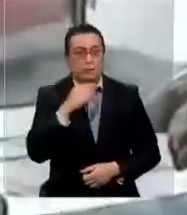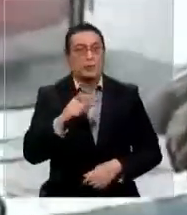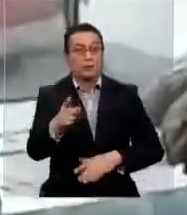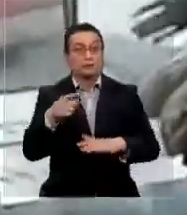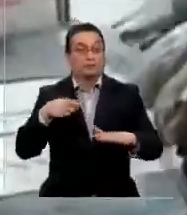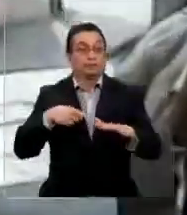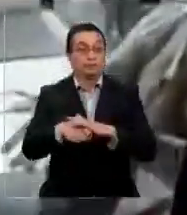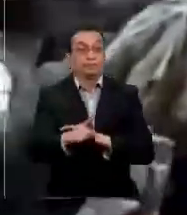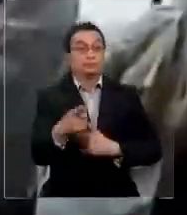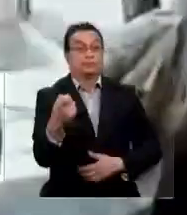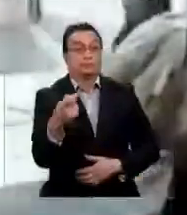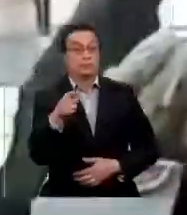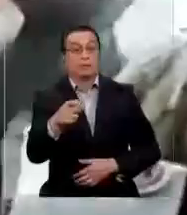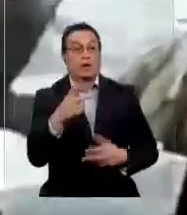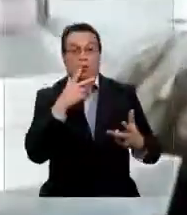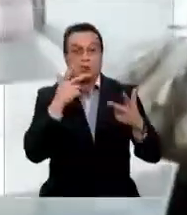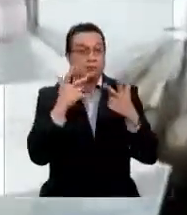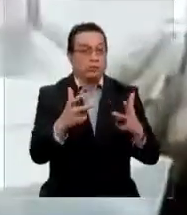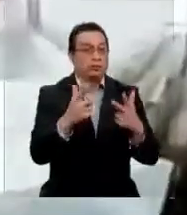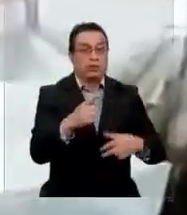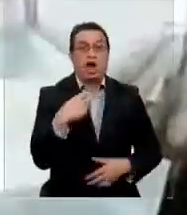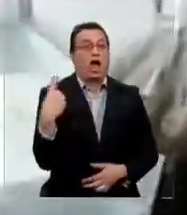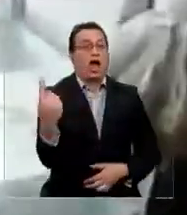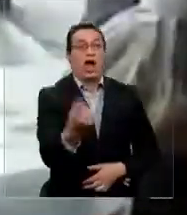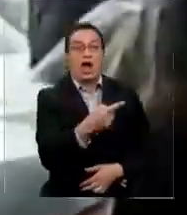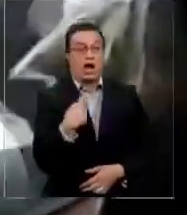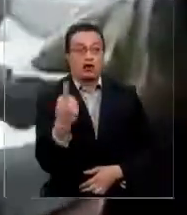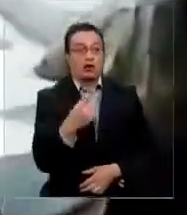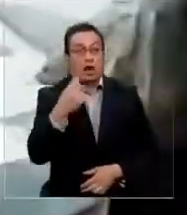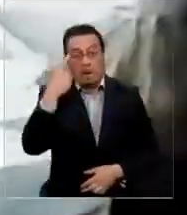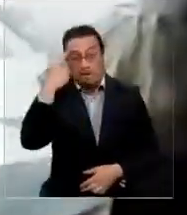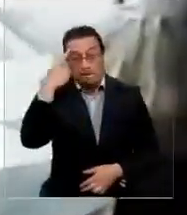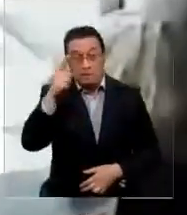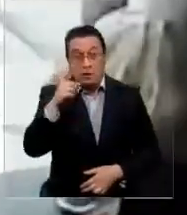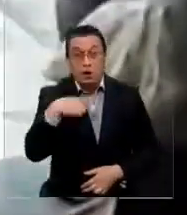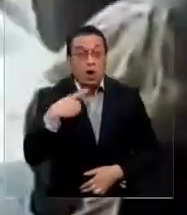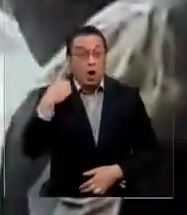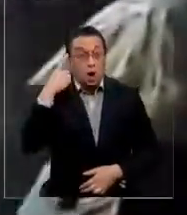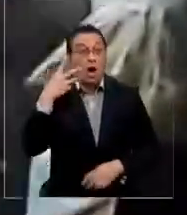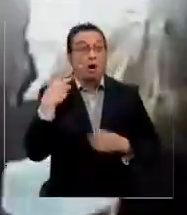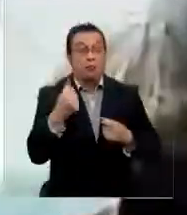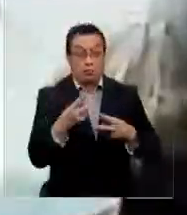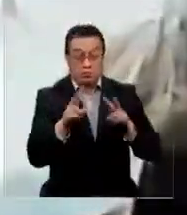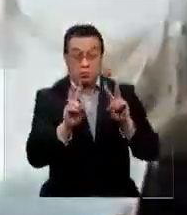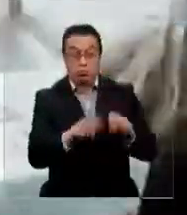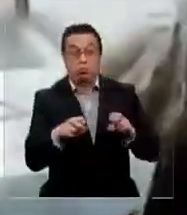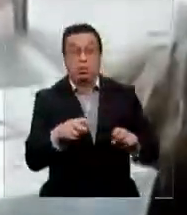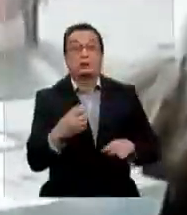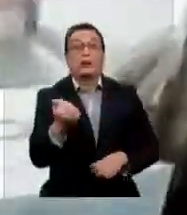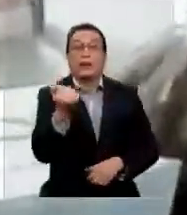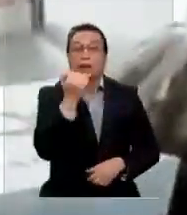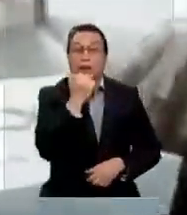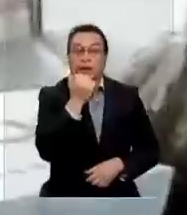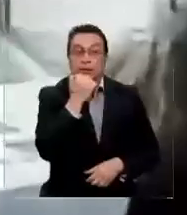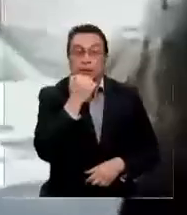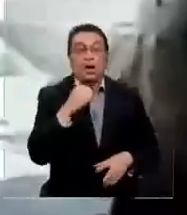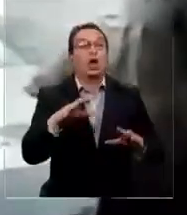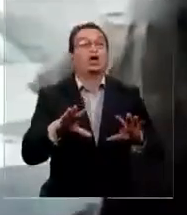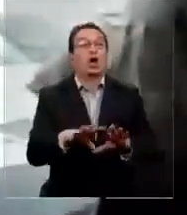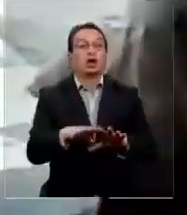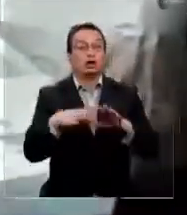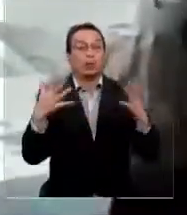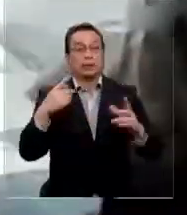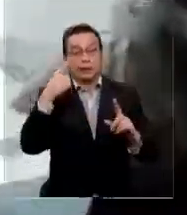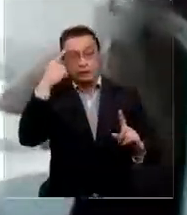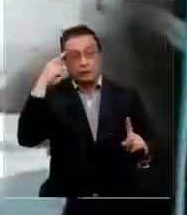Entraron armados, intimidaron a todos quienes estaban ahí. Pero cuando pensaban que iban por la recaudación, se equivocaron. Sorprendentemente,